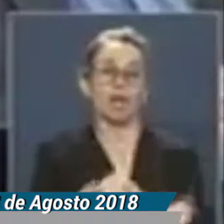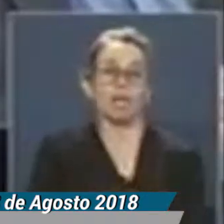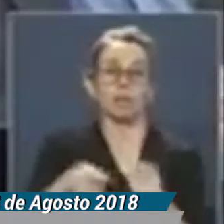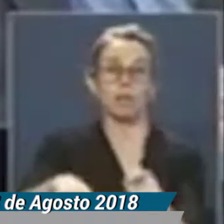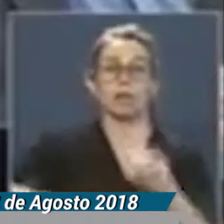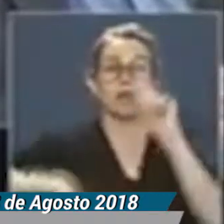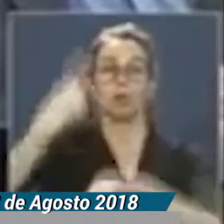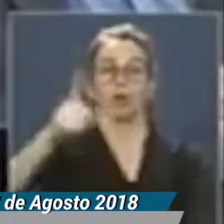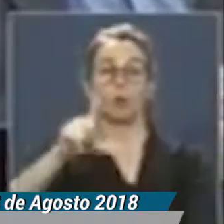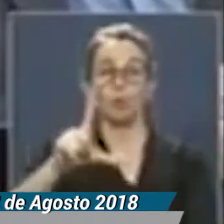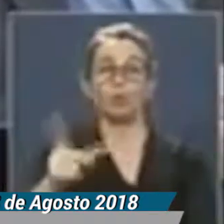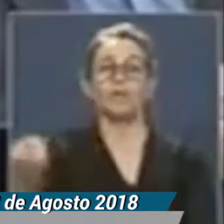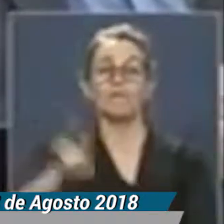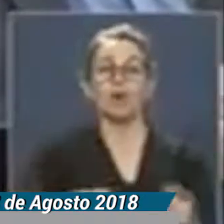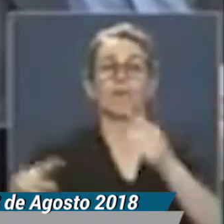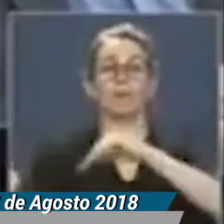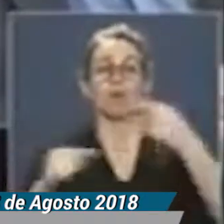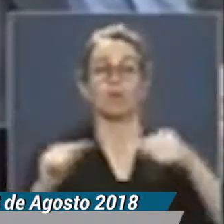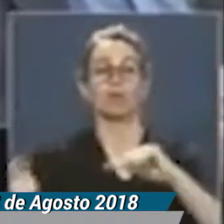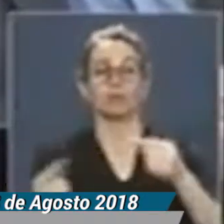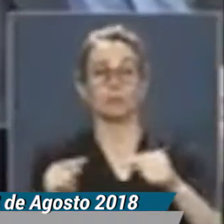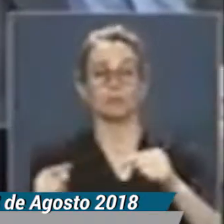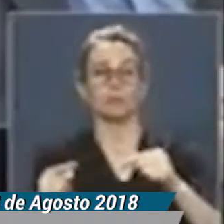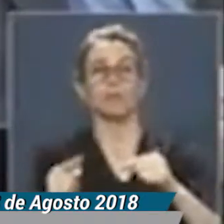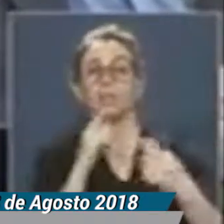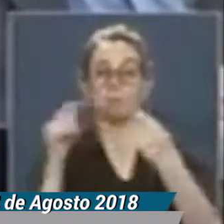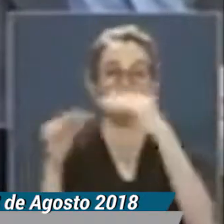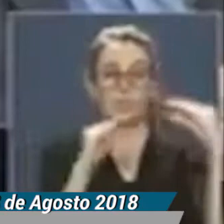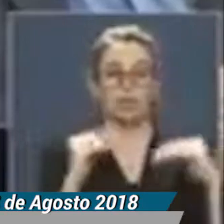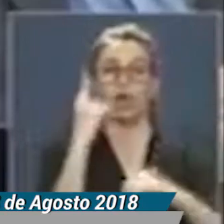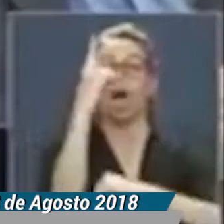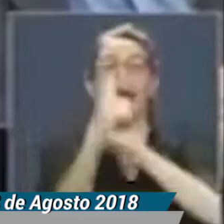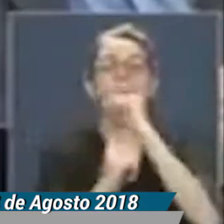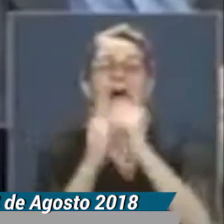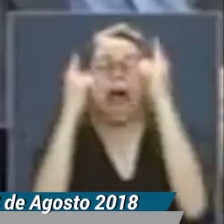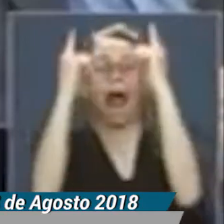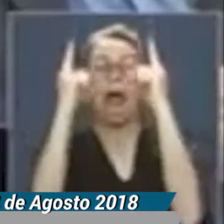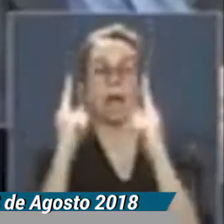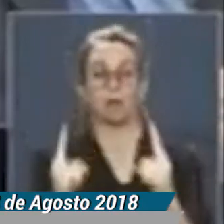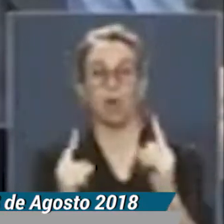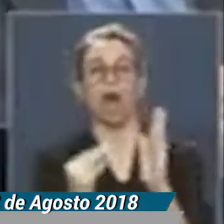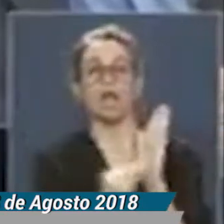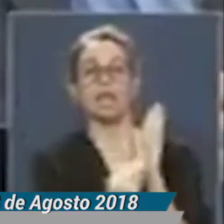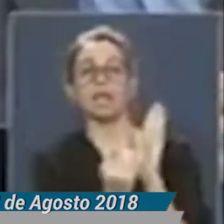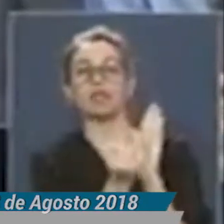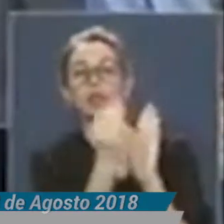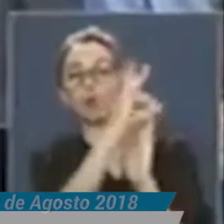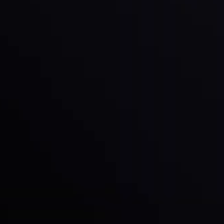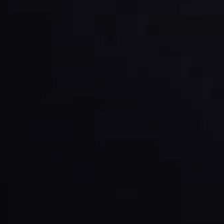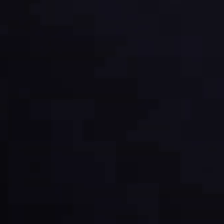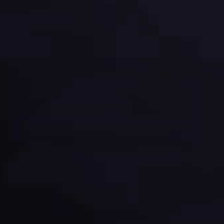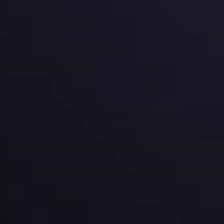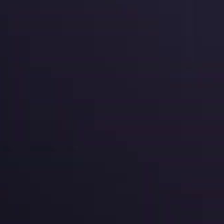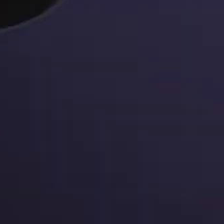lunes y lo volvemos a discutir sobre la base de una negociación anual y sobre los guarismos que ya hemos aprobado.